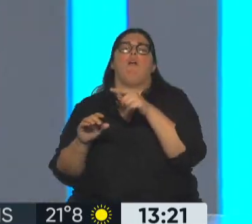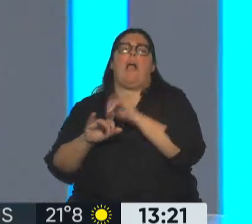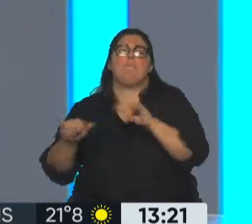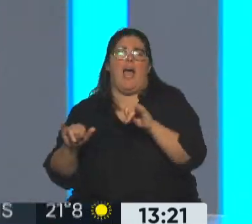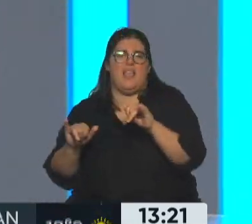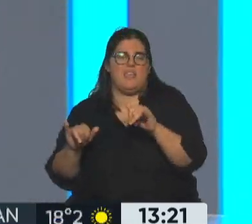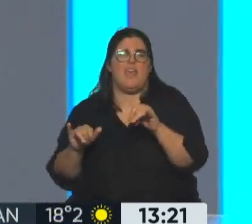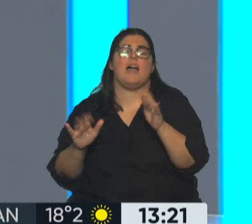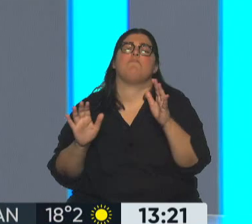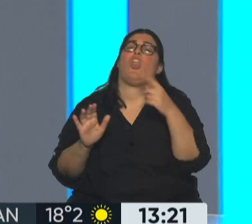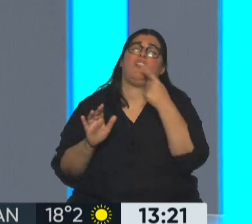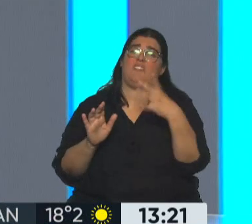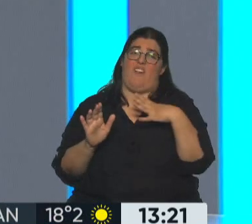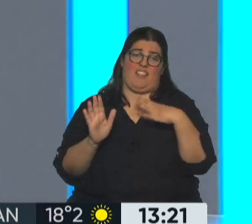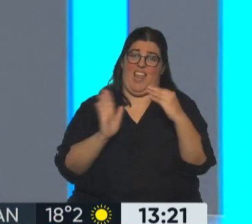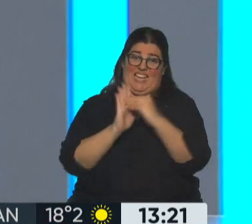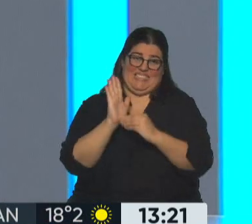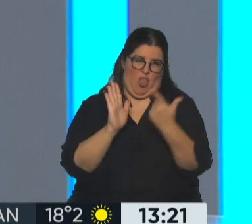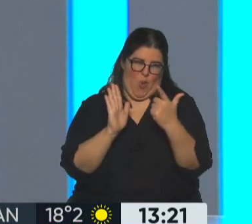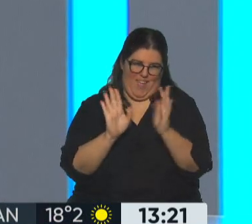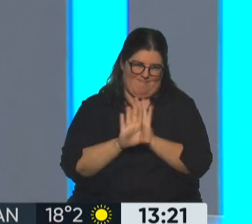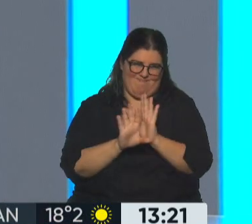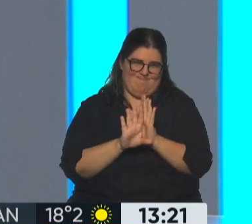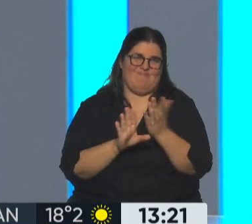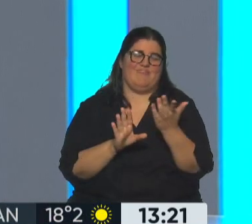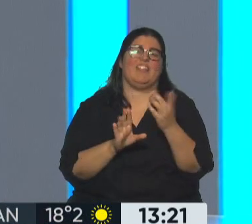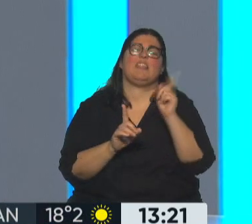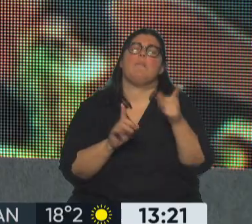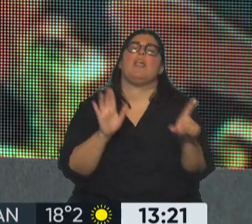dice que no fueron registrados y que habrían incluso superado el tope legal. Claro, lo que pasa es que el hijo